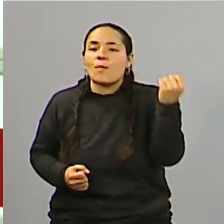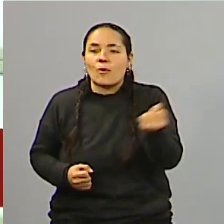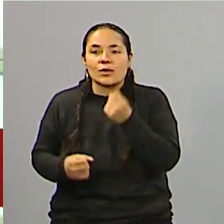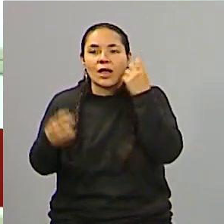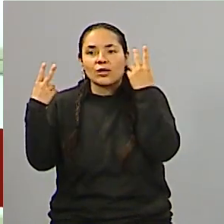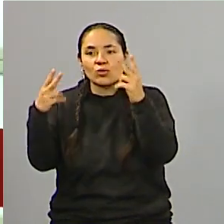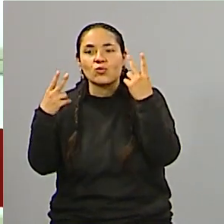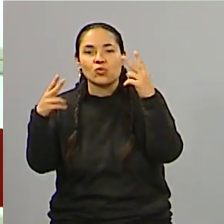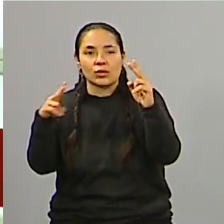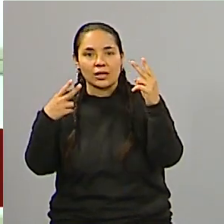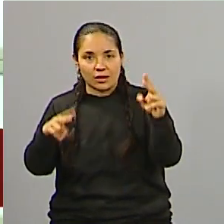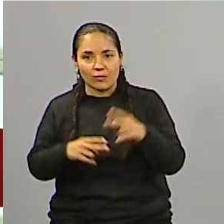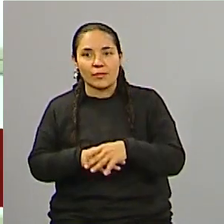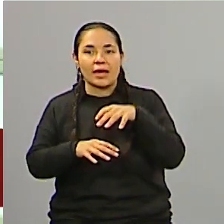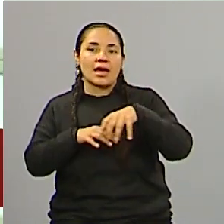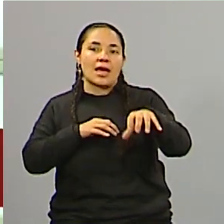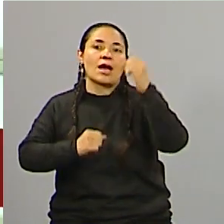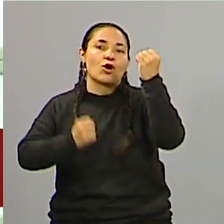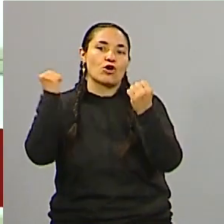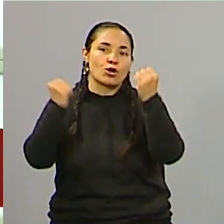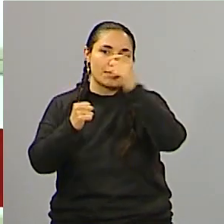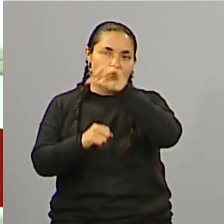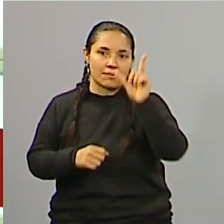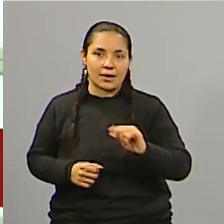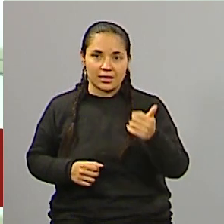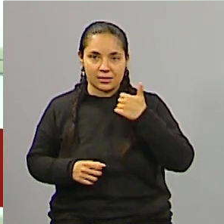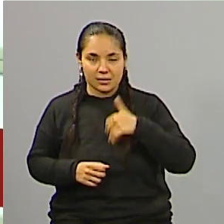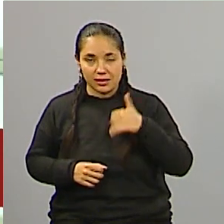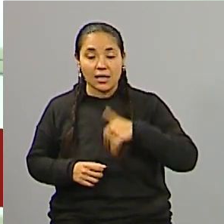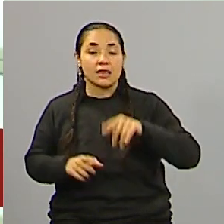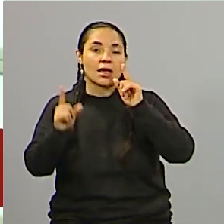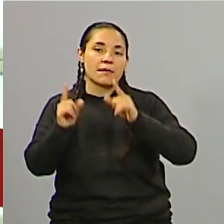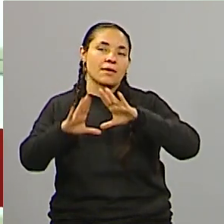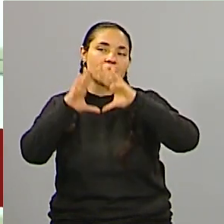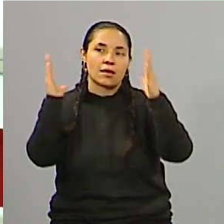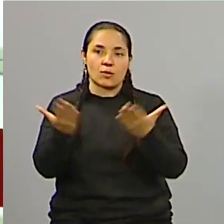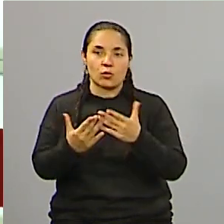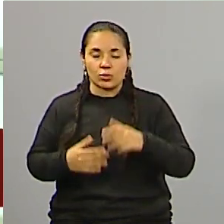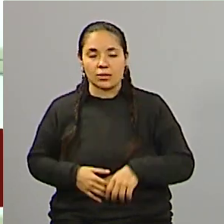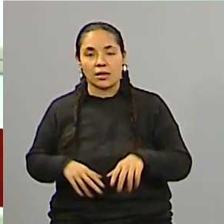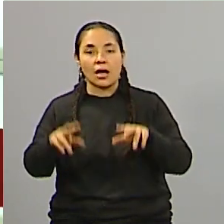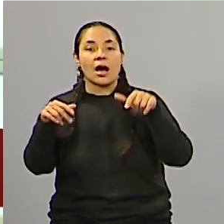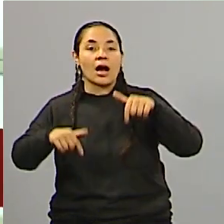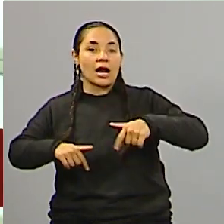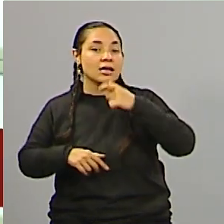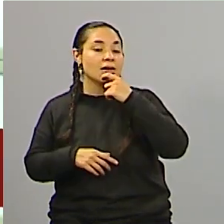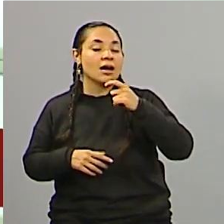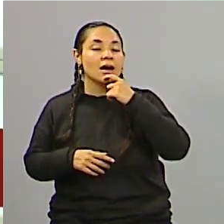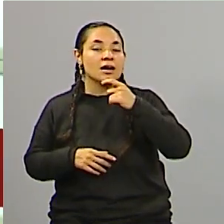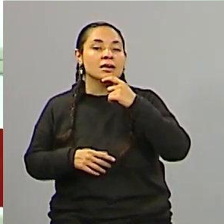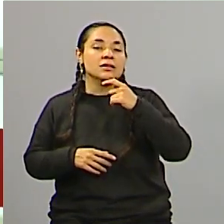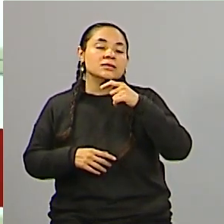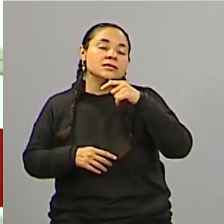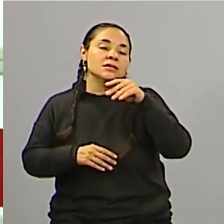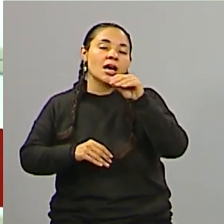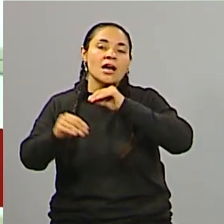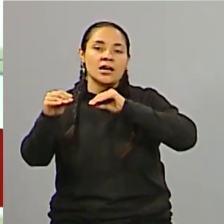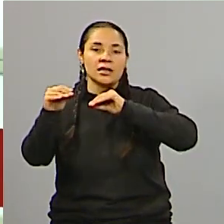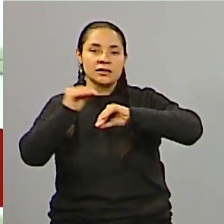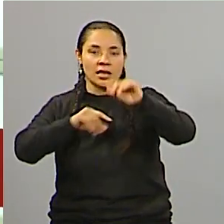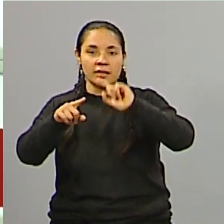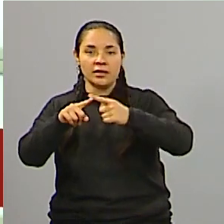fin y al cabo, para hacer demagogia. En cuanto a seguridad, ¿qué es lo que plantea? Bueno, usted ya hablaba de cosas básicas. Por ejemplo, la iluminación hoy es un problema en